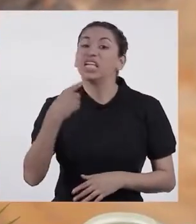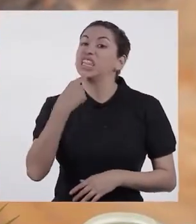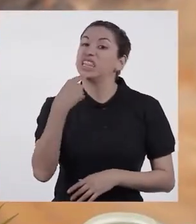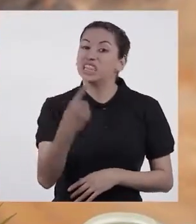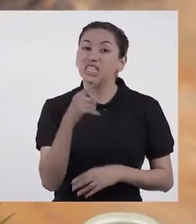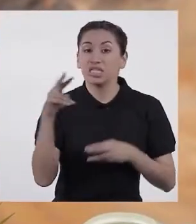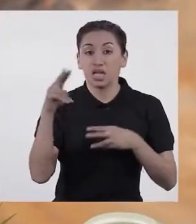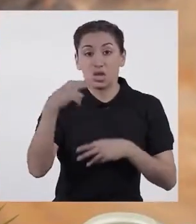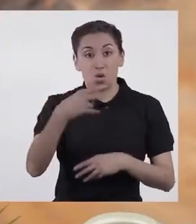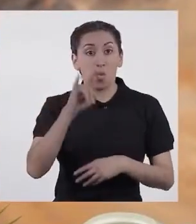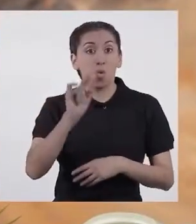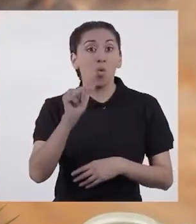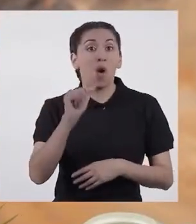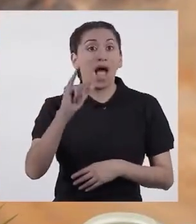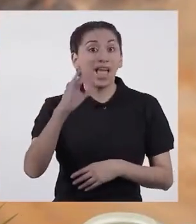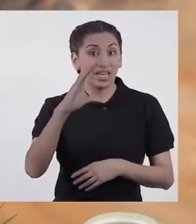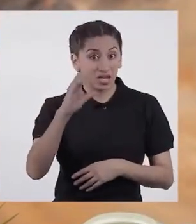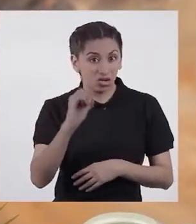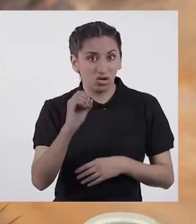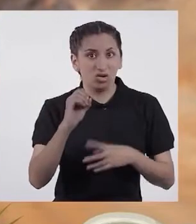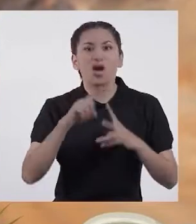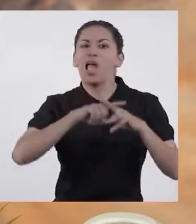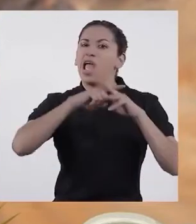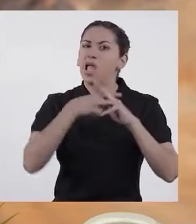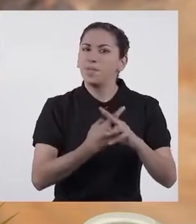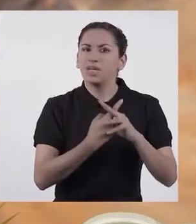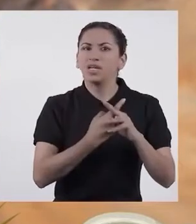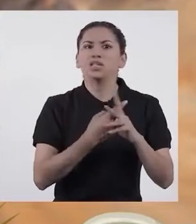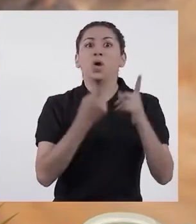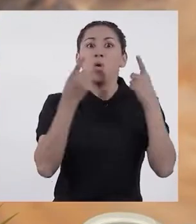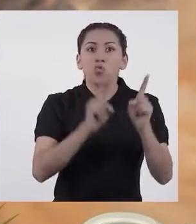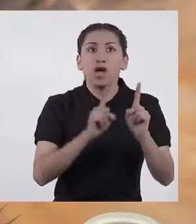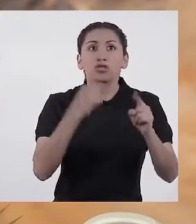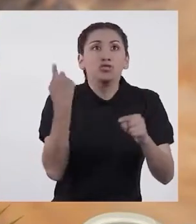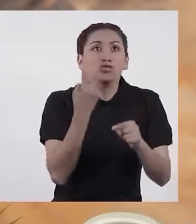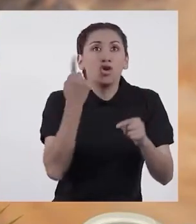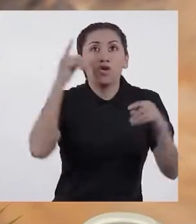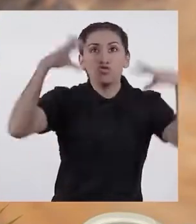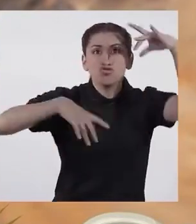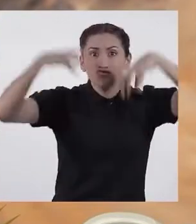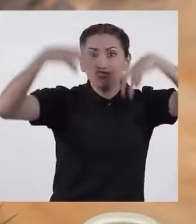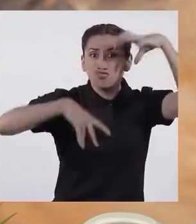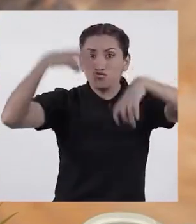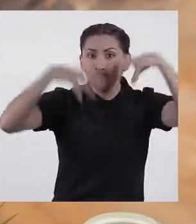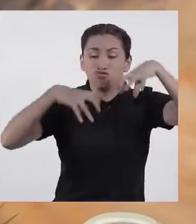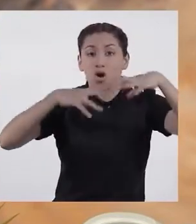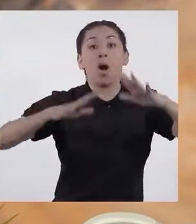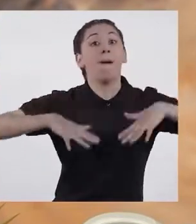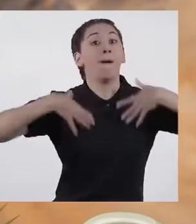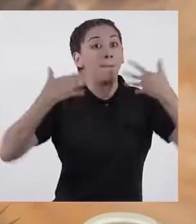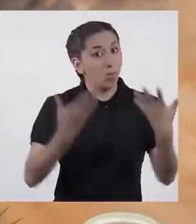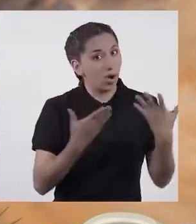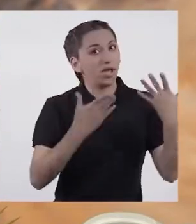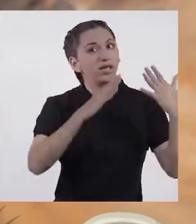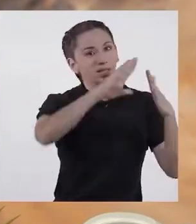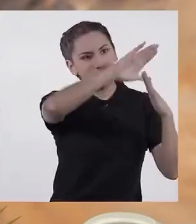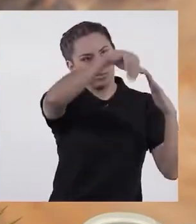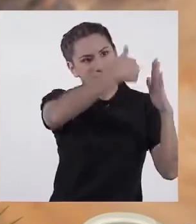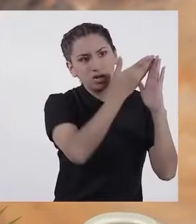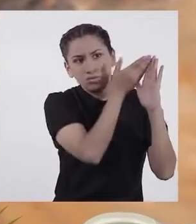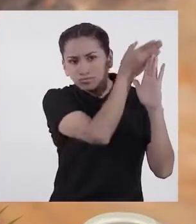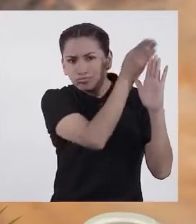los huaicos se producen sobre todo en las épocas de lluvias. y que pueden llegar hasta